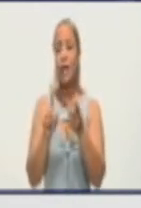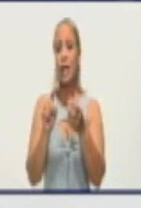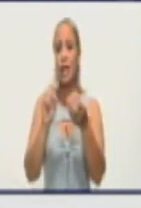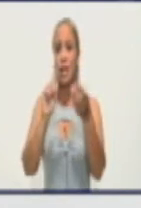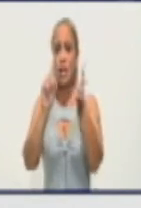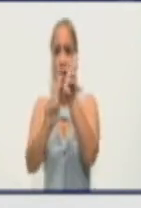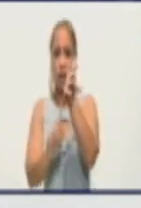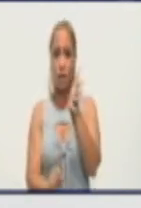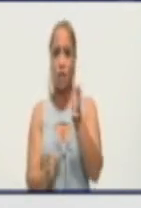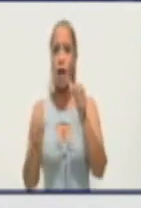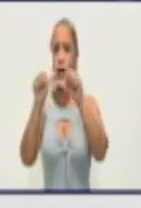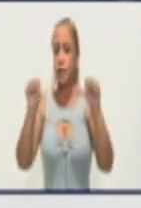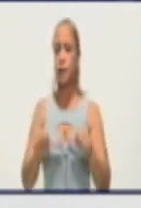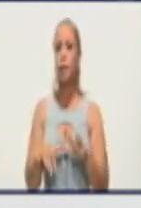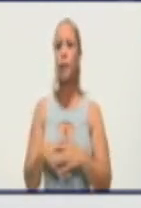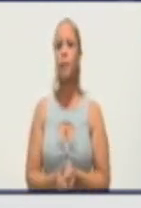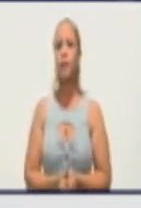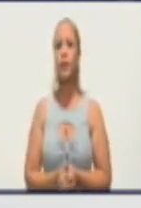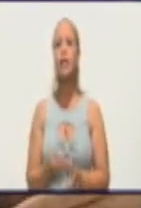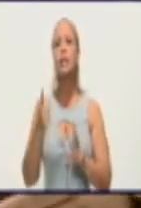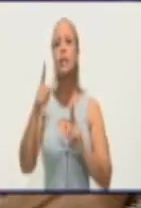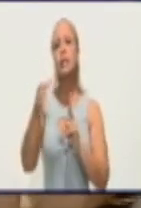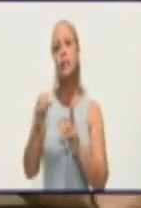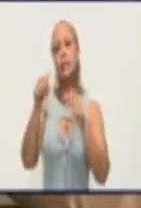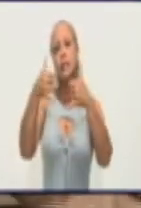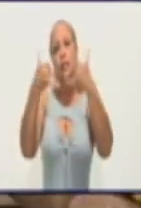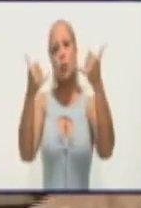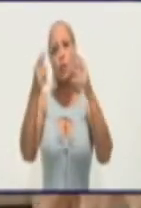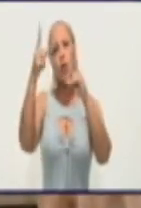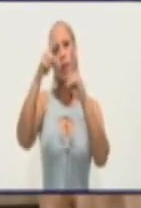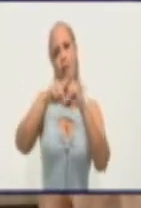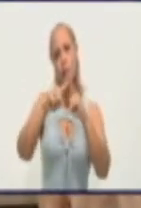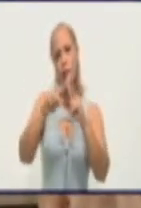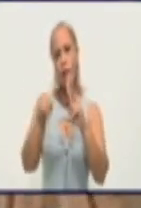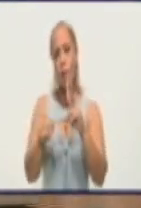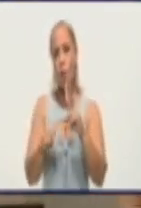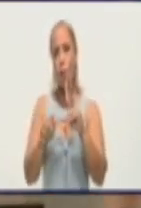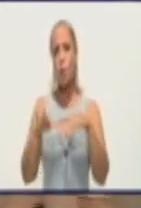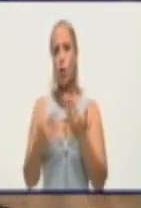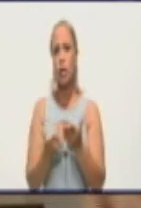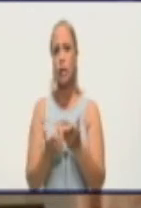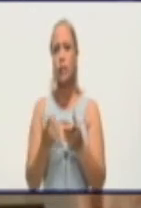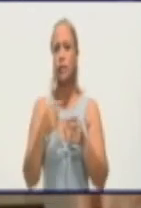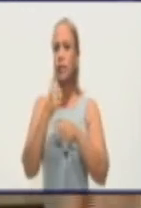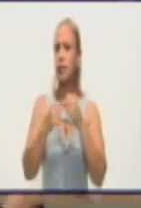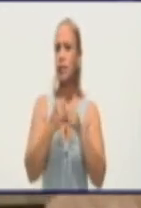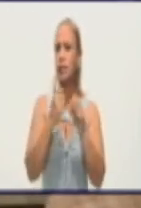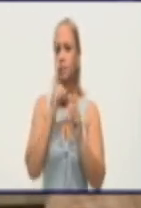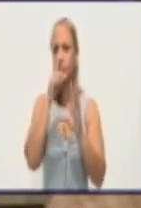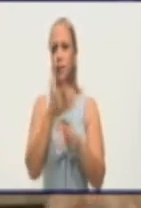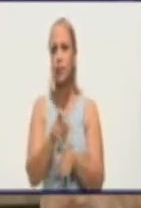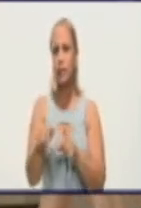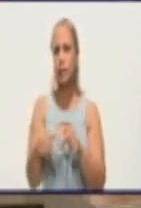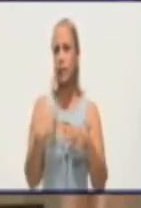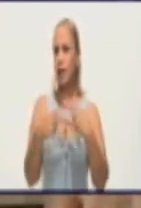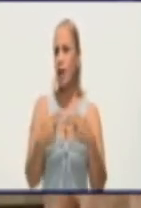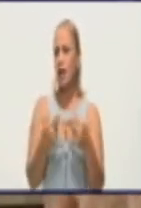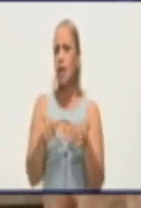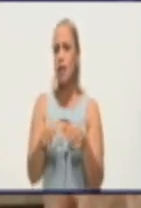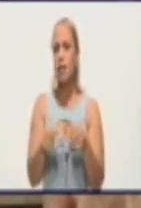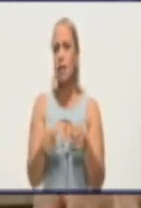desarrollo de bayamo también porque tiene que ver asegura la generación del diesel es el uso de planta del diésel bayamón para que arranque la batería